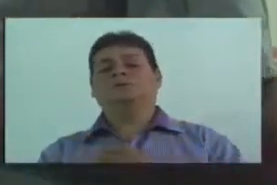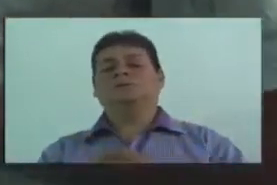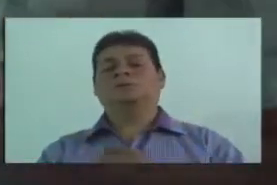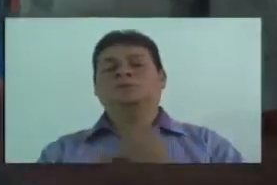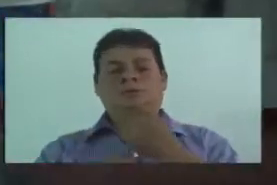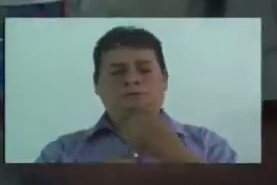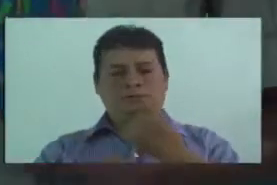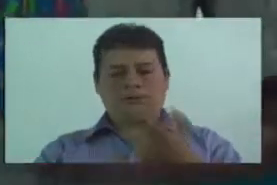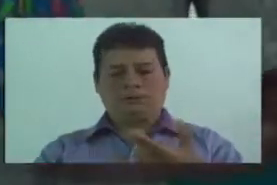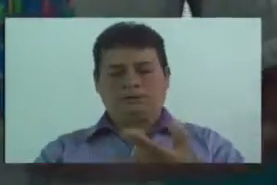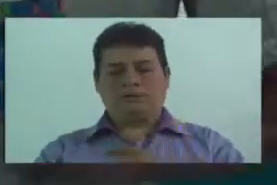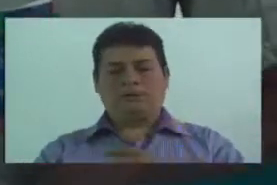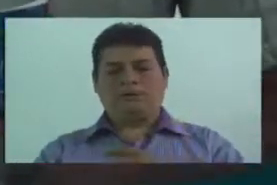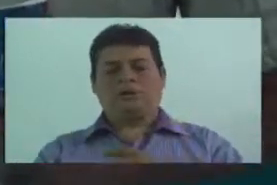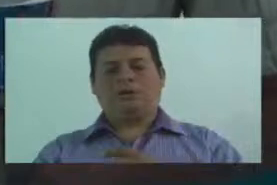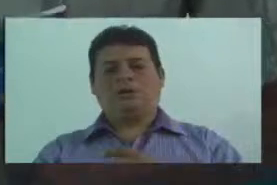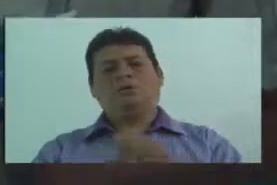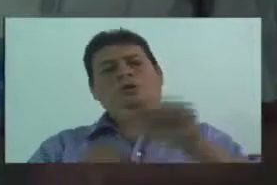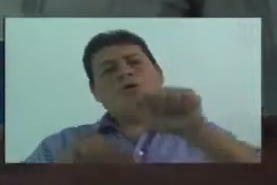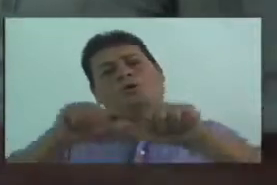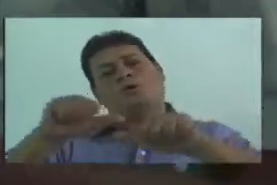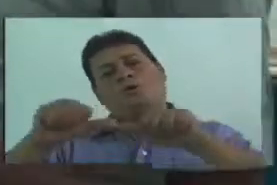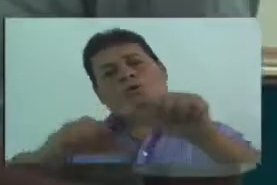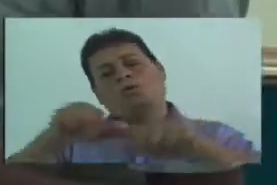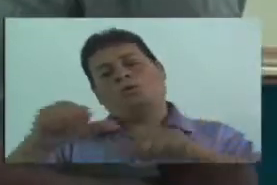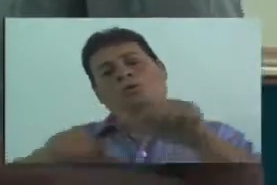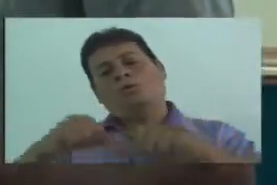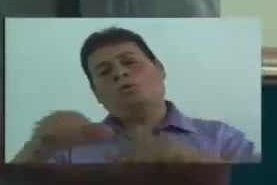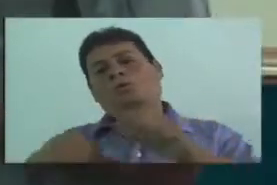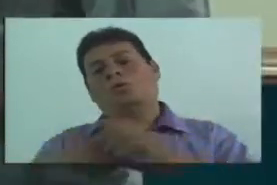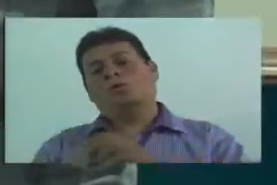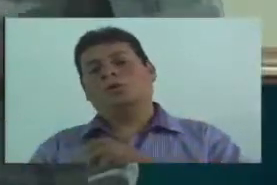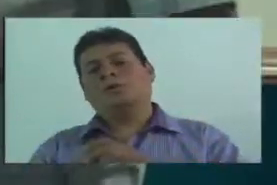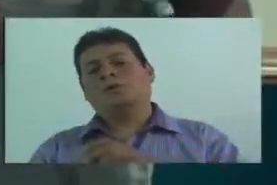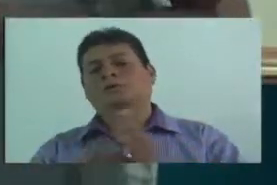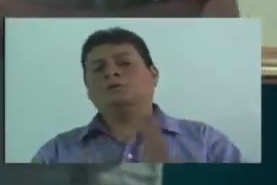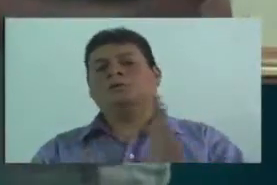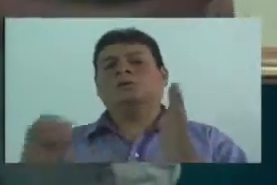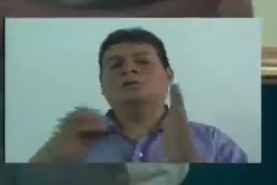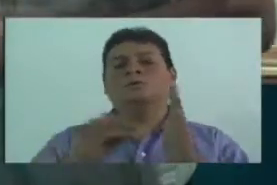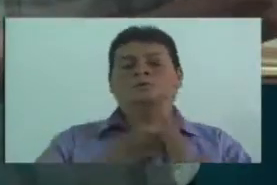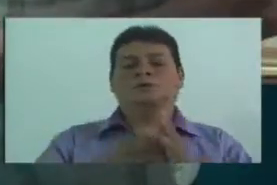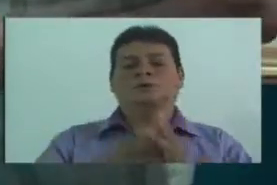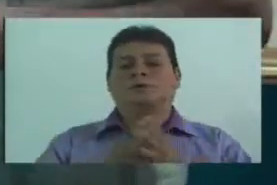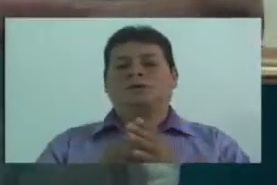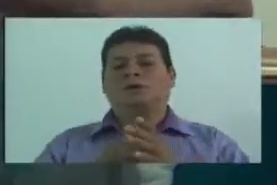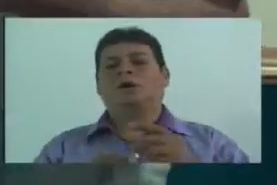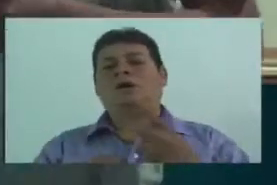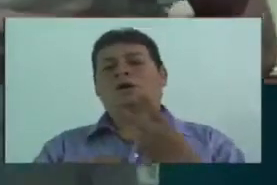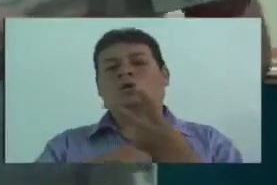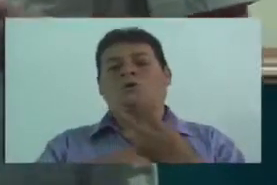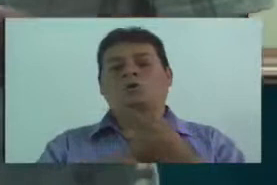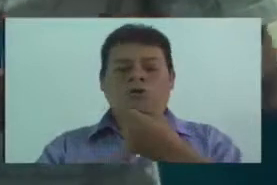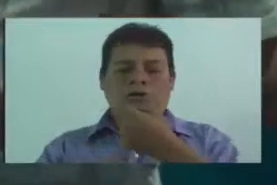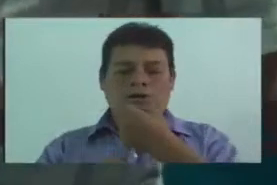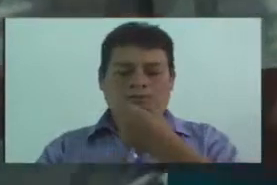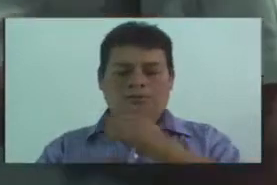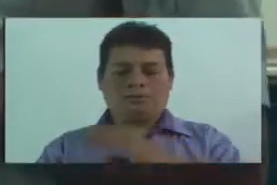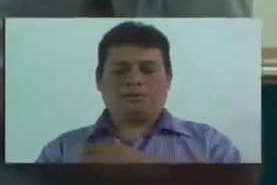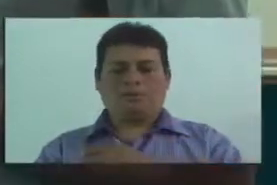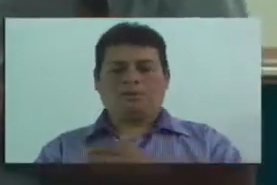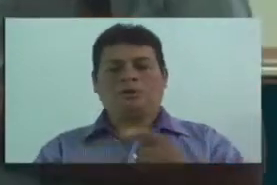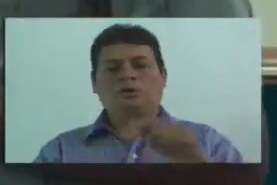Expresar una orden o pedido, un mandato. Tenemos dos ejemplos. Dame todo lo que